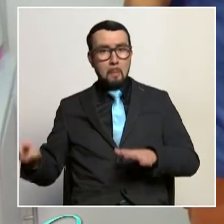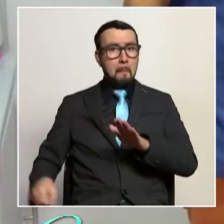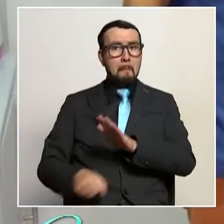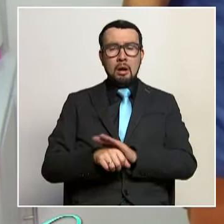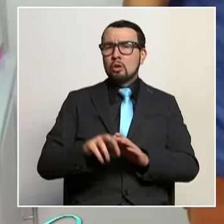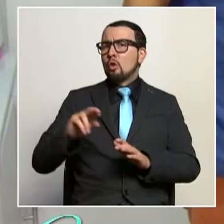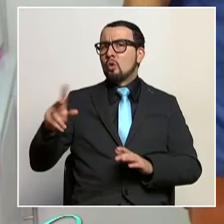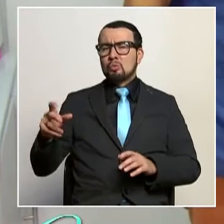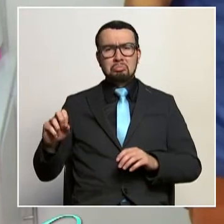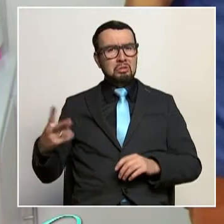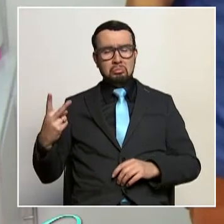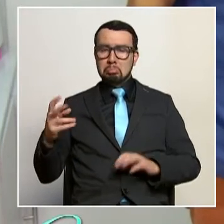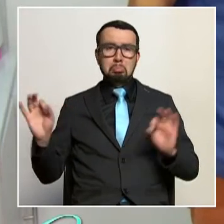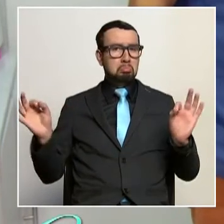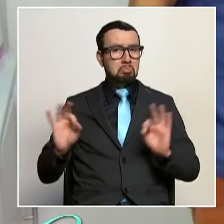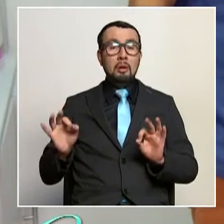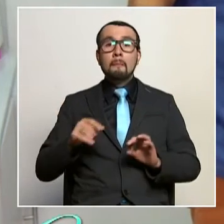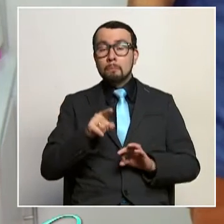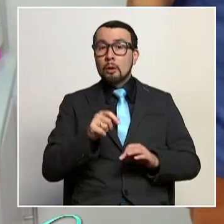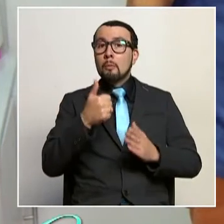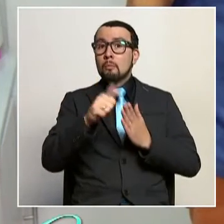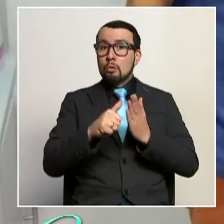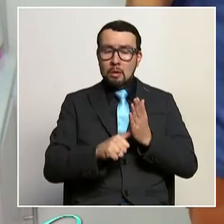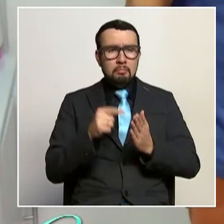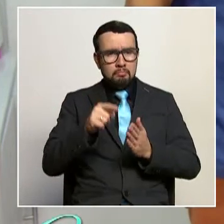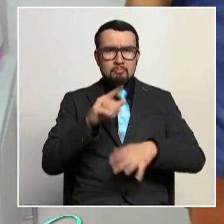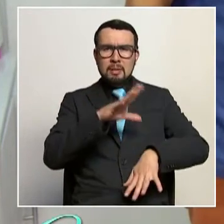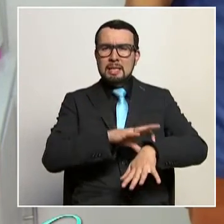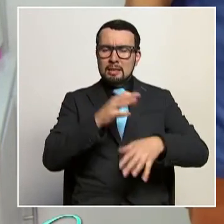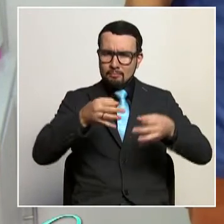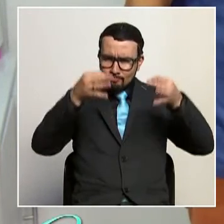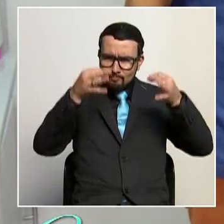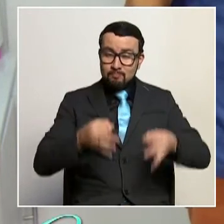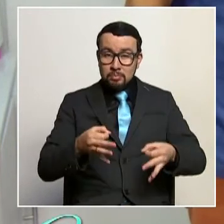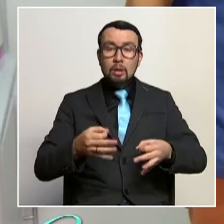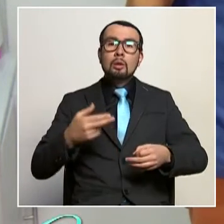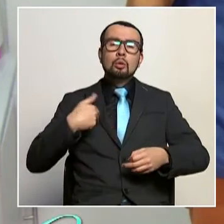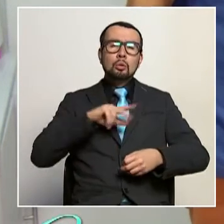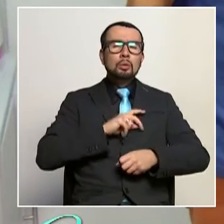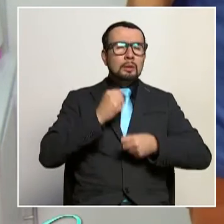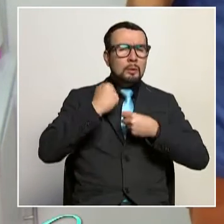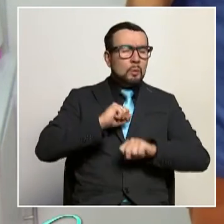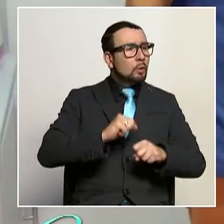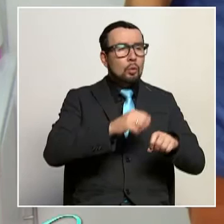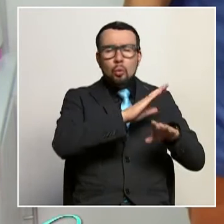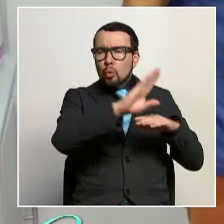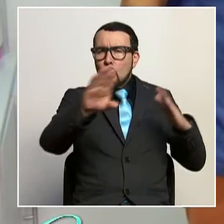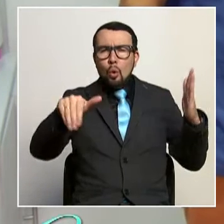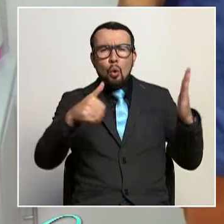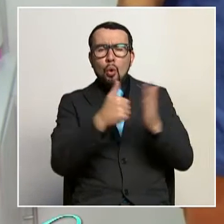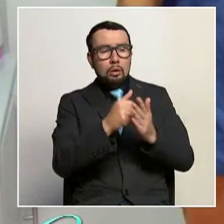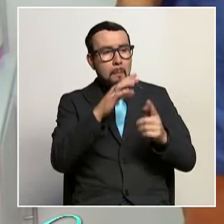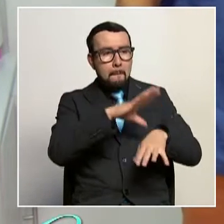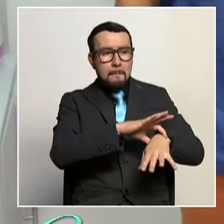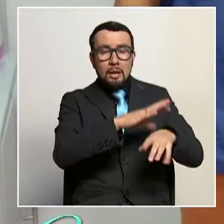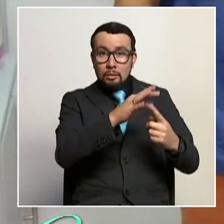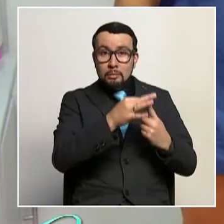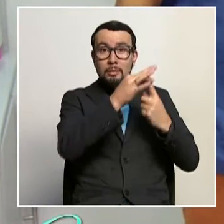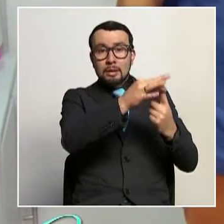alternativa. Este es un programa de medicina ortodoxa donde tratamos de involucrar a todas las especialidades